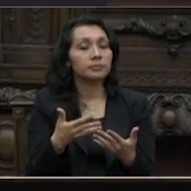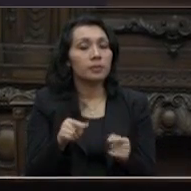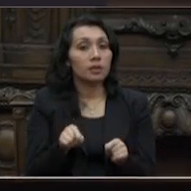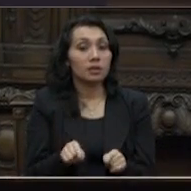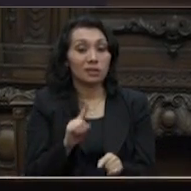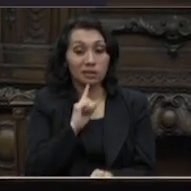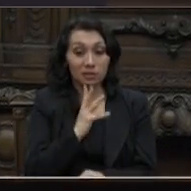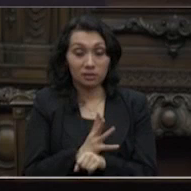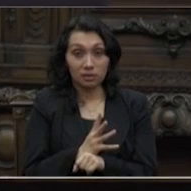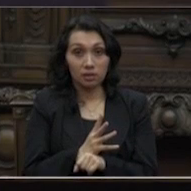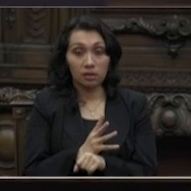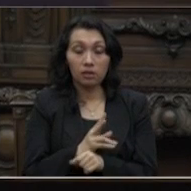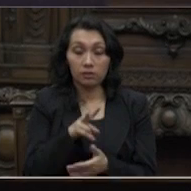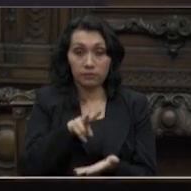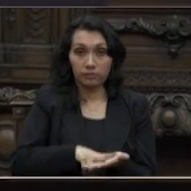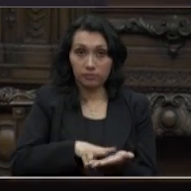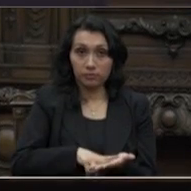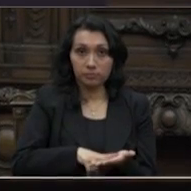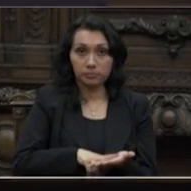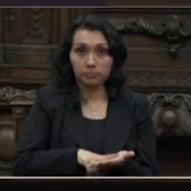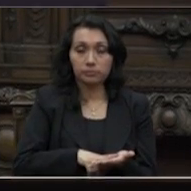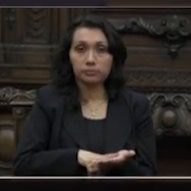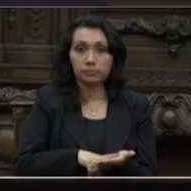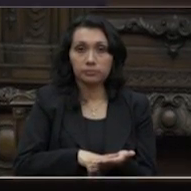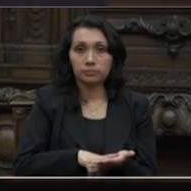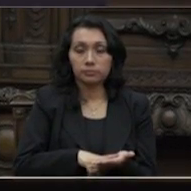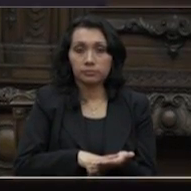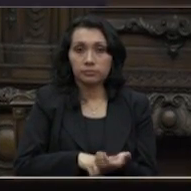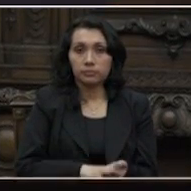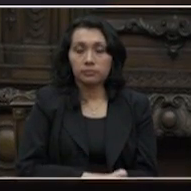que hay realmente es